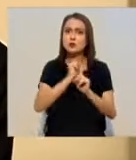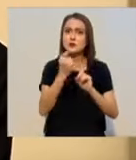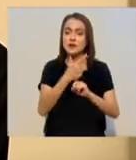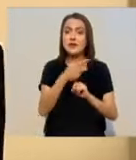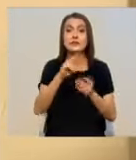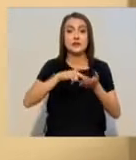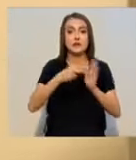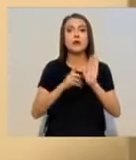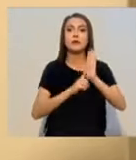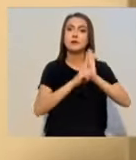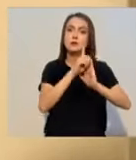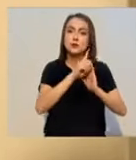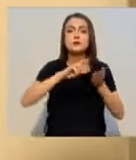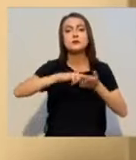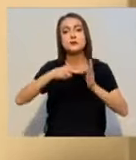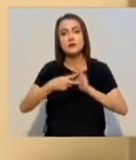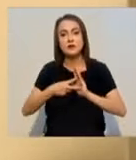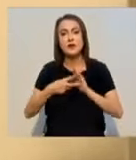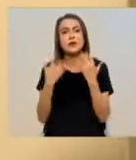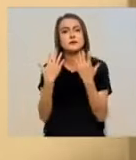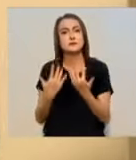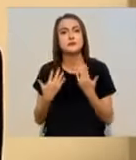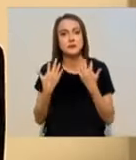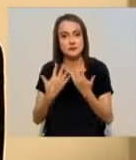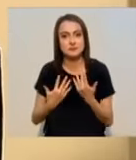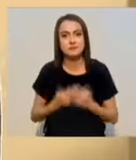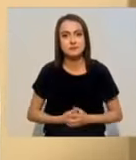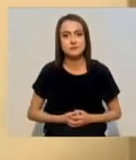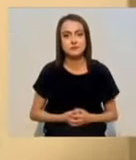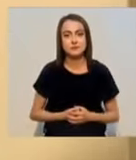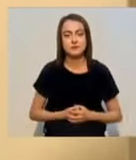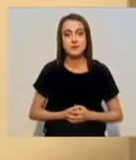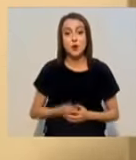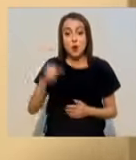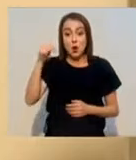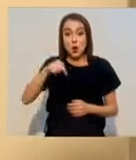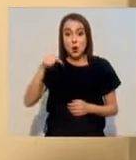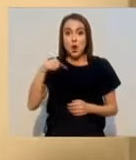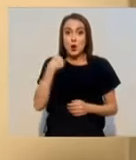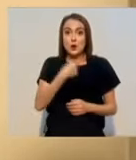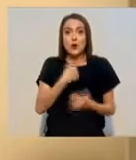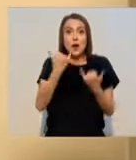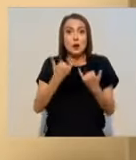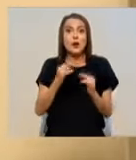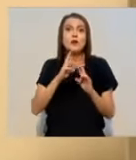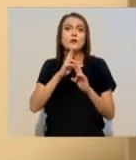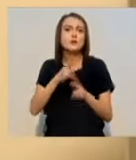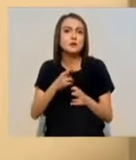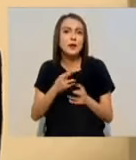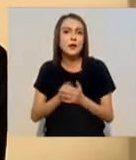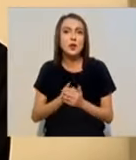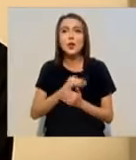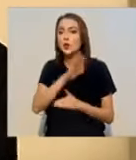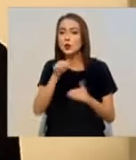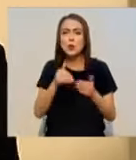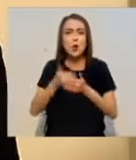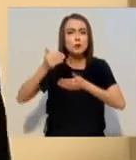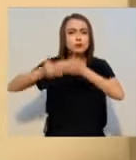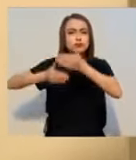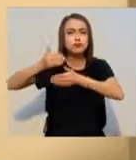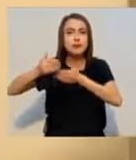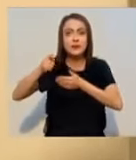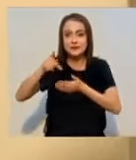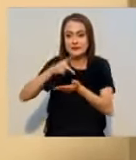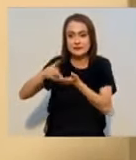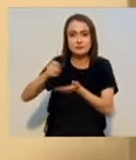invertir en desarrollo y es invertir en esperanza. Y hoy recogemos en este contexto los frutos de esa